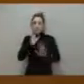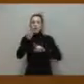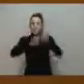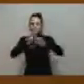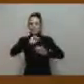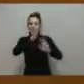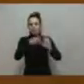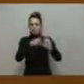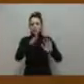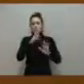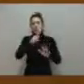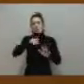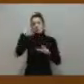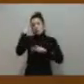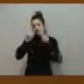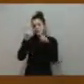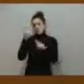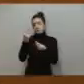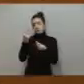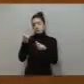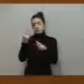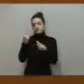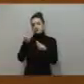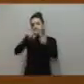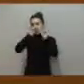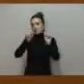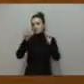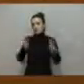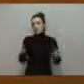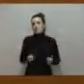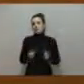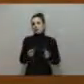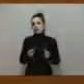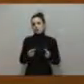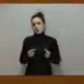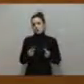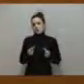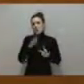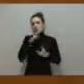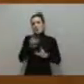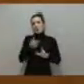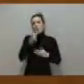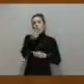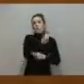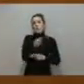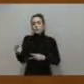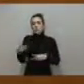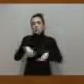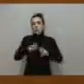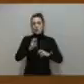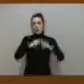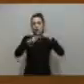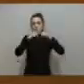que no creo que sea presupuestable el hacer un nuevo museo. Nos parece difícil